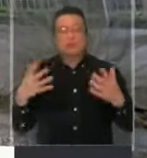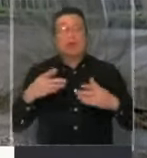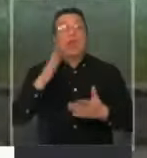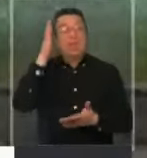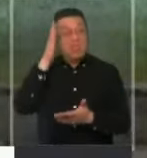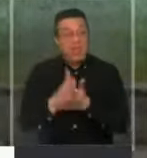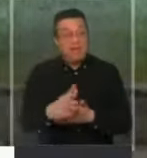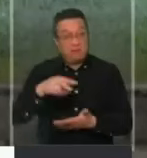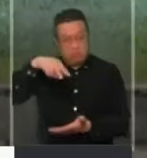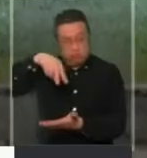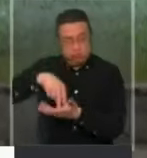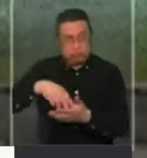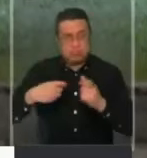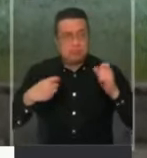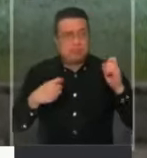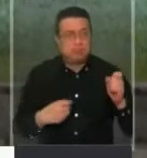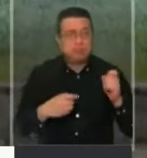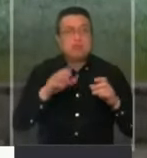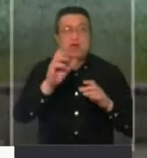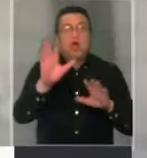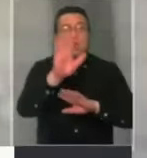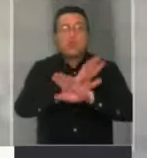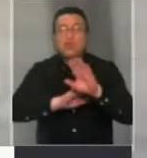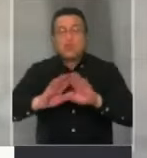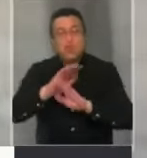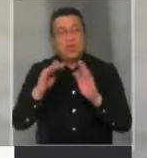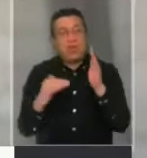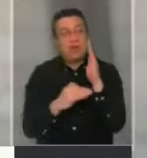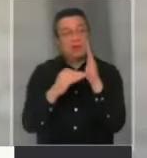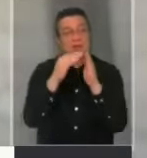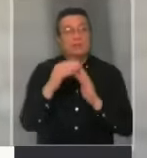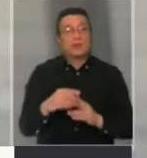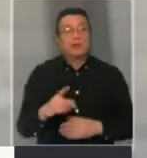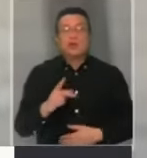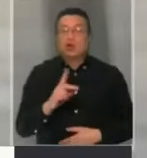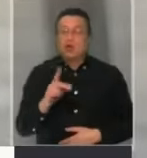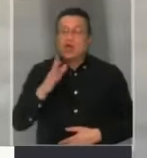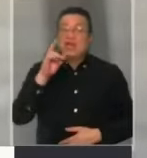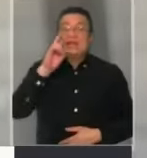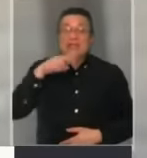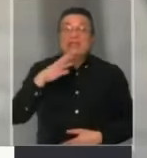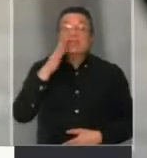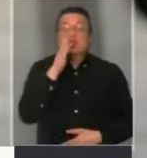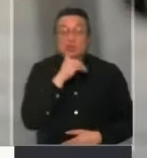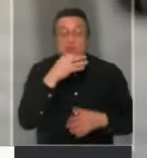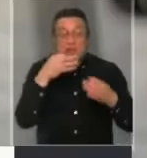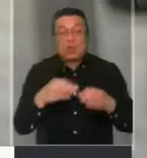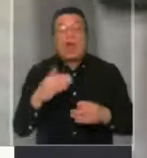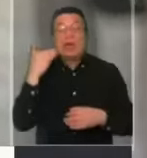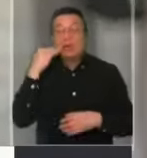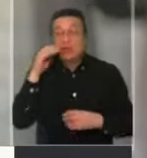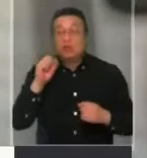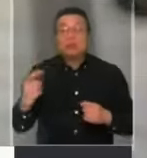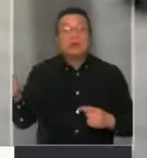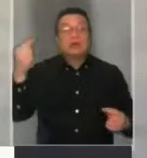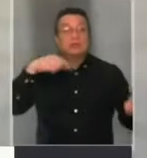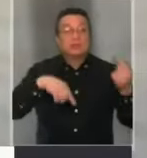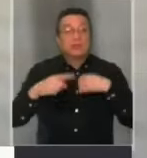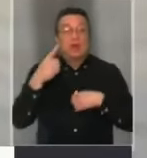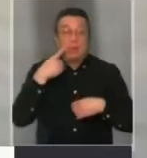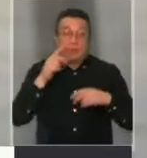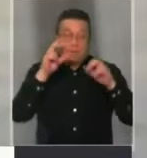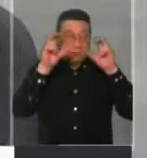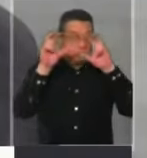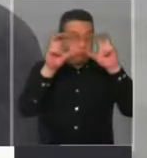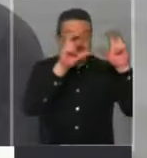punto fijo para el resguardo del histórico palacio? No es inseguro en sí mismo, pueden venir niños, pero hay que estar despierto como en